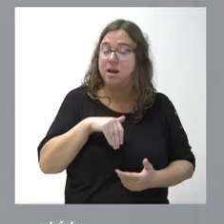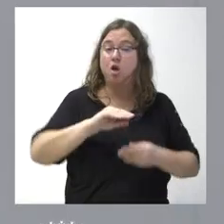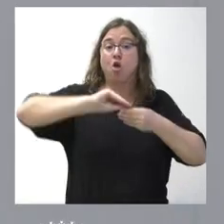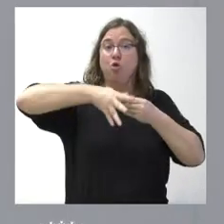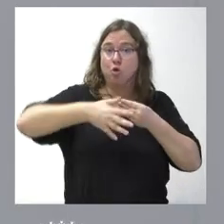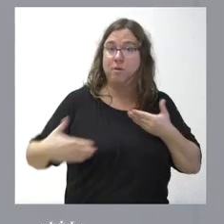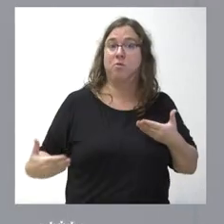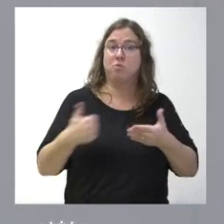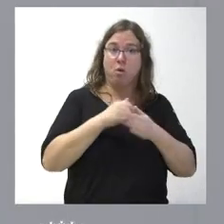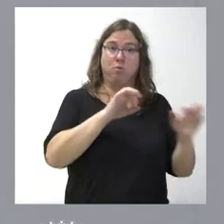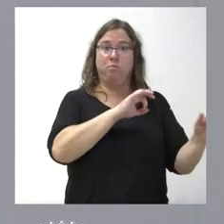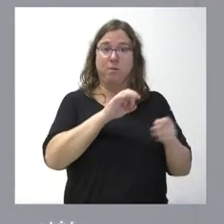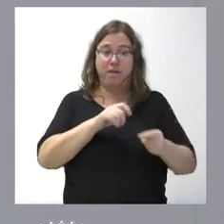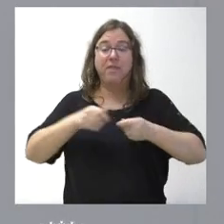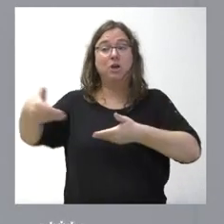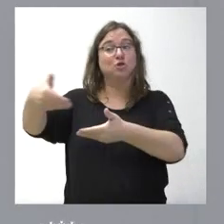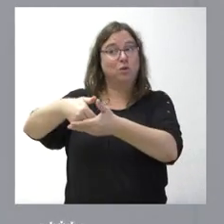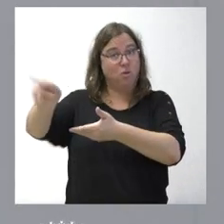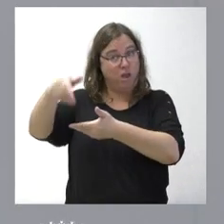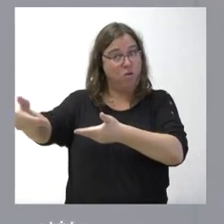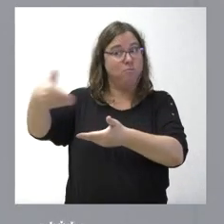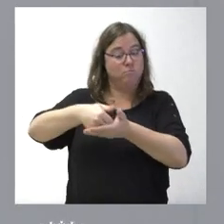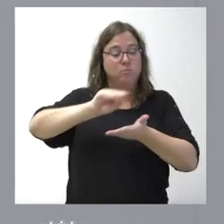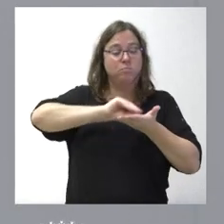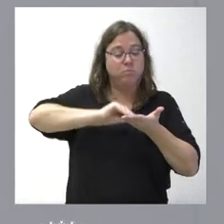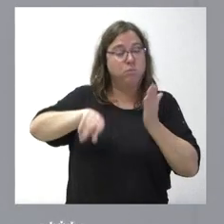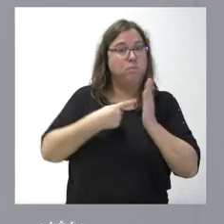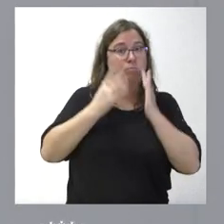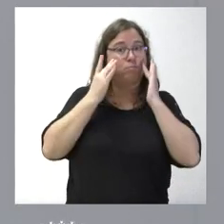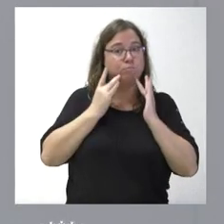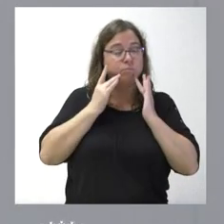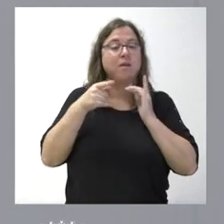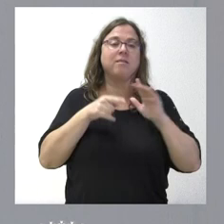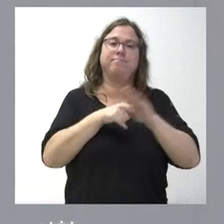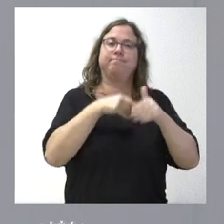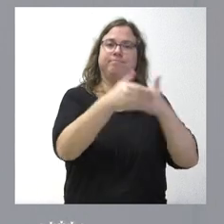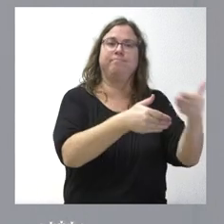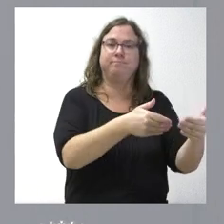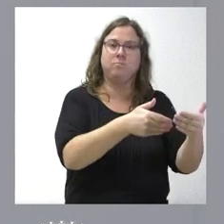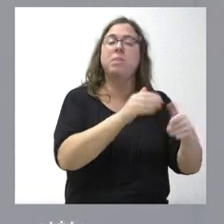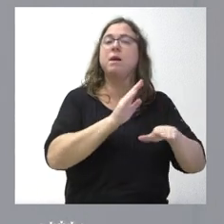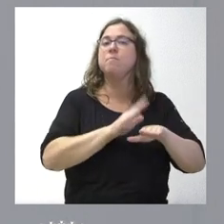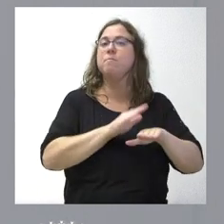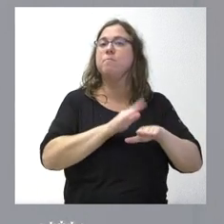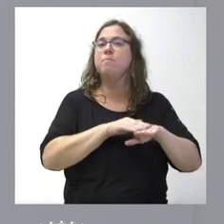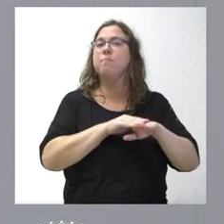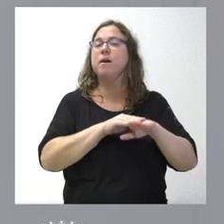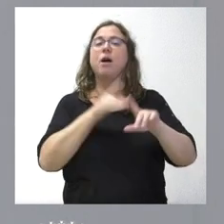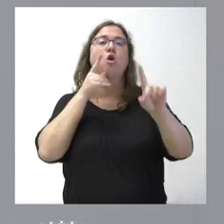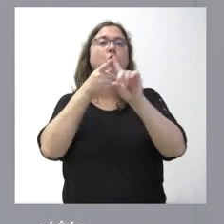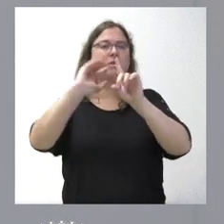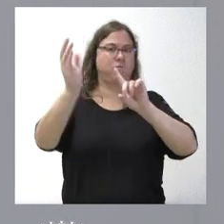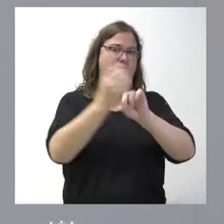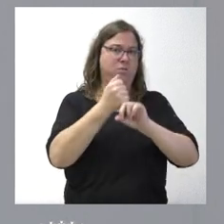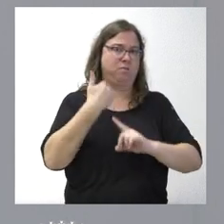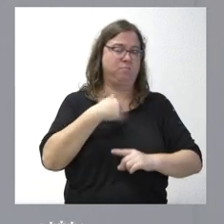documentación de la solicitud debidamente comprada se tramitará la misma para plantear el objetivo del que